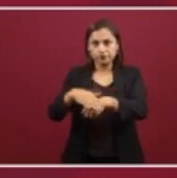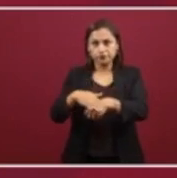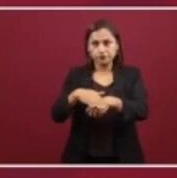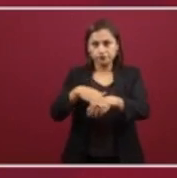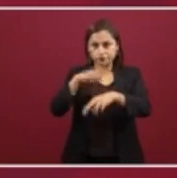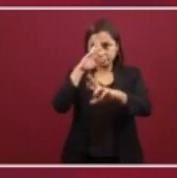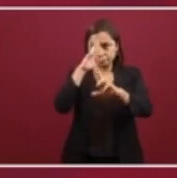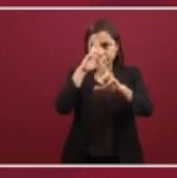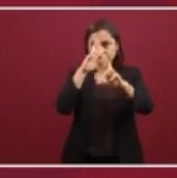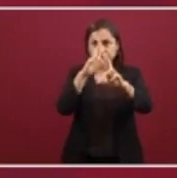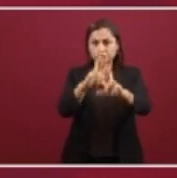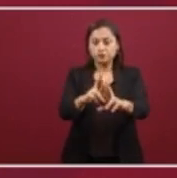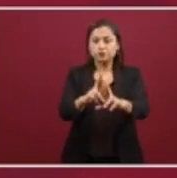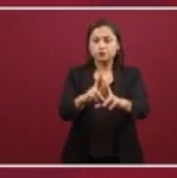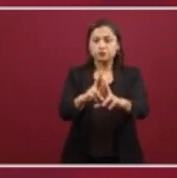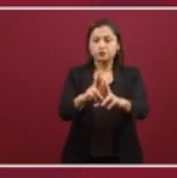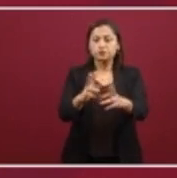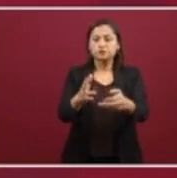fiscal general